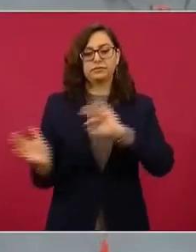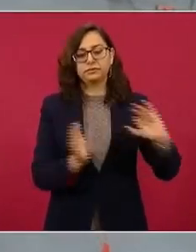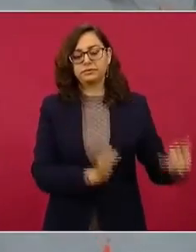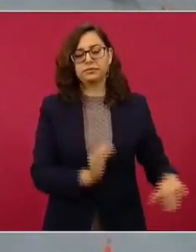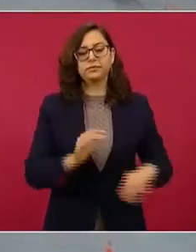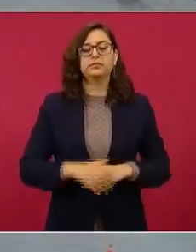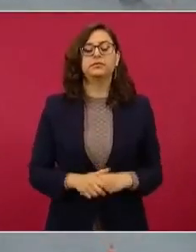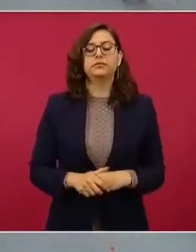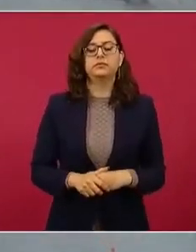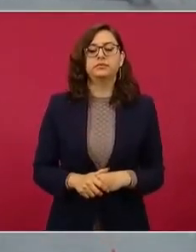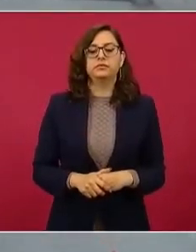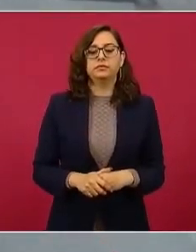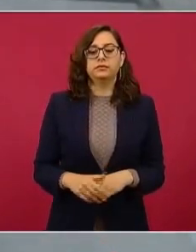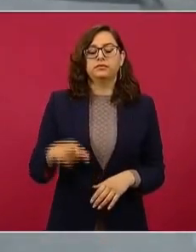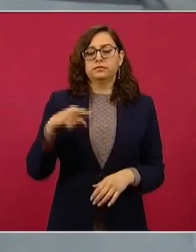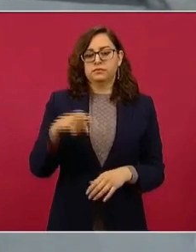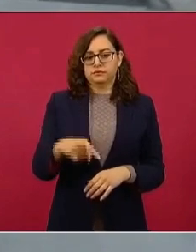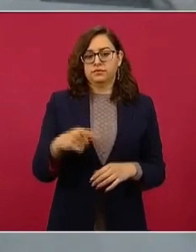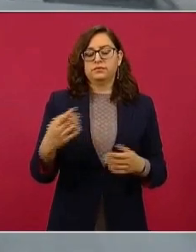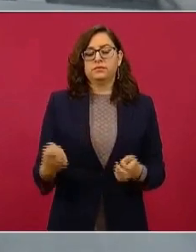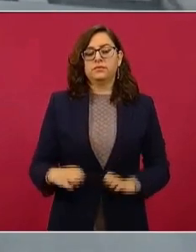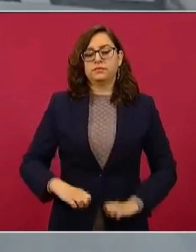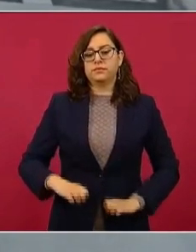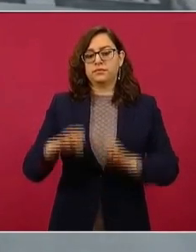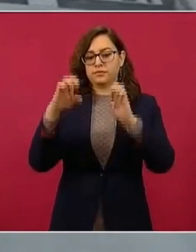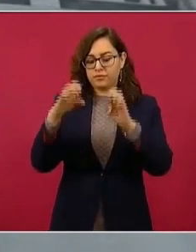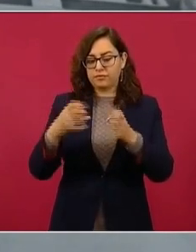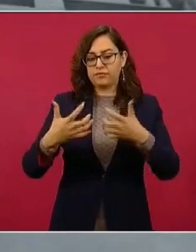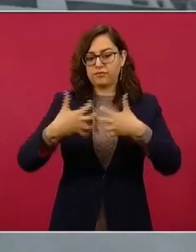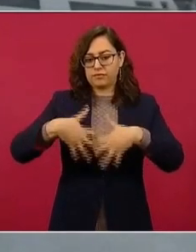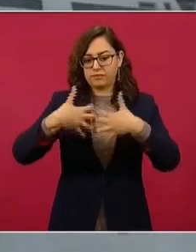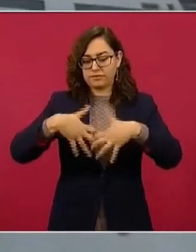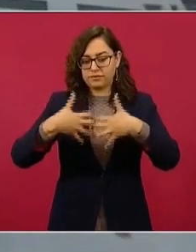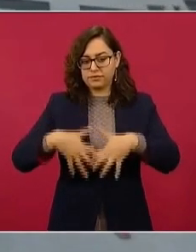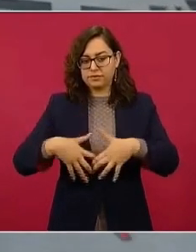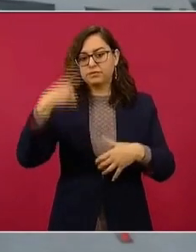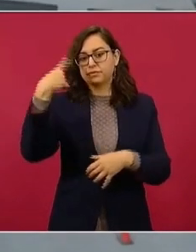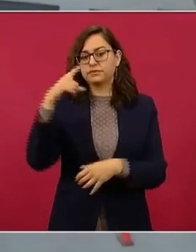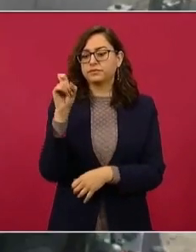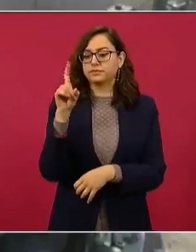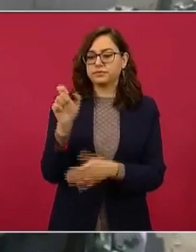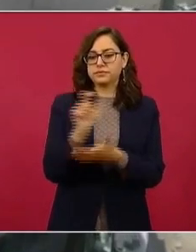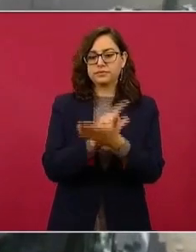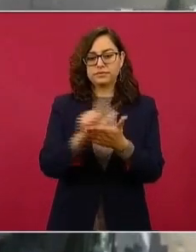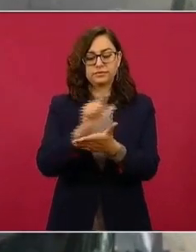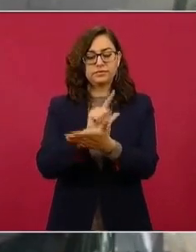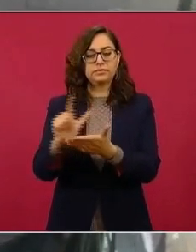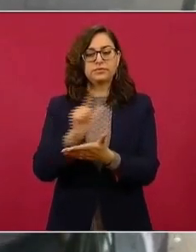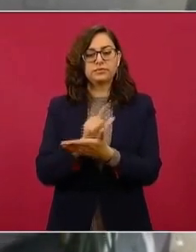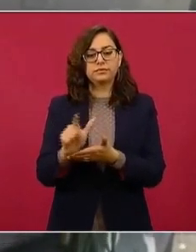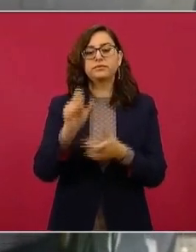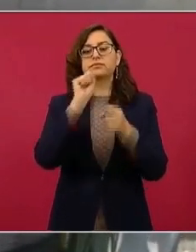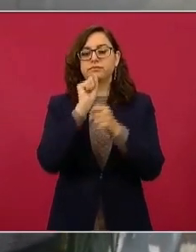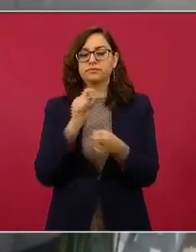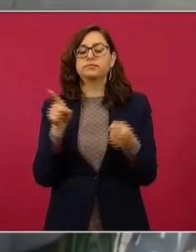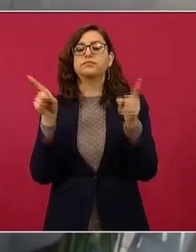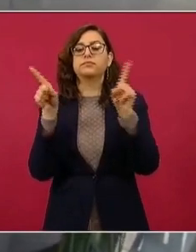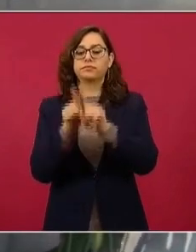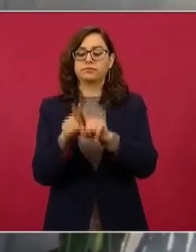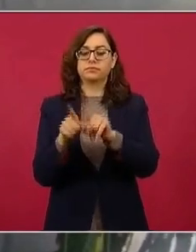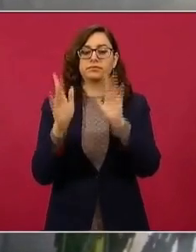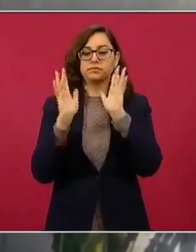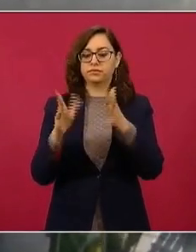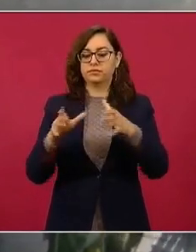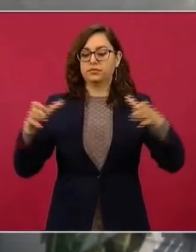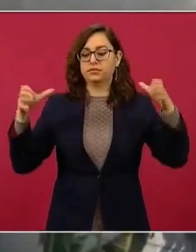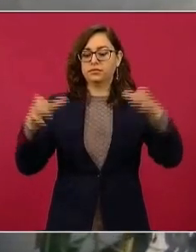la central de cogeneración, se trabaja en la conexión de tanques filtro para el tratamiento de agua, así como la instalación de última cubierta